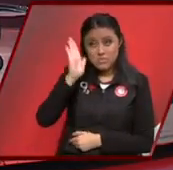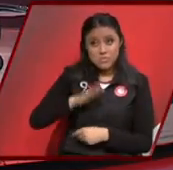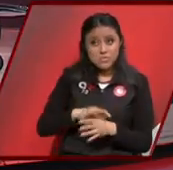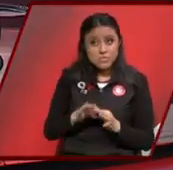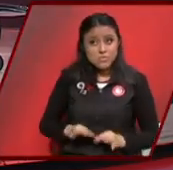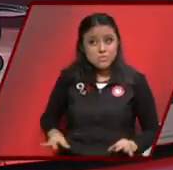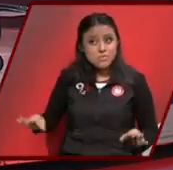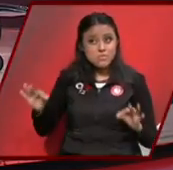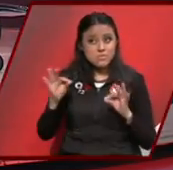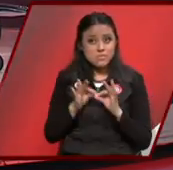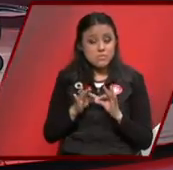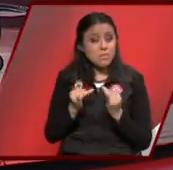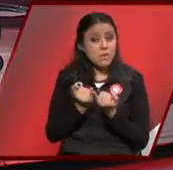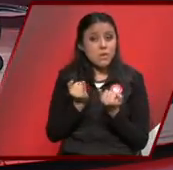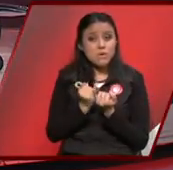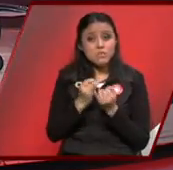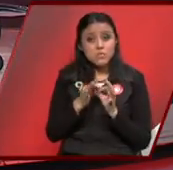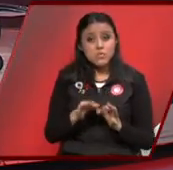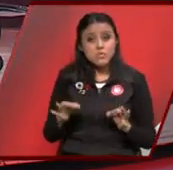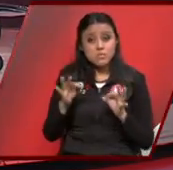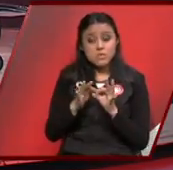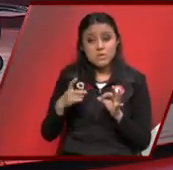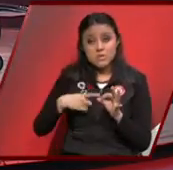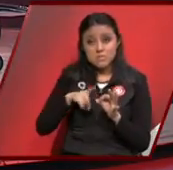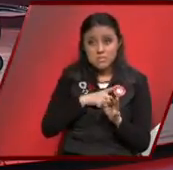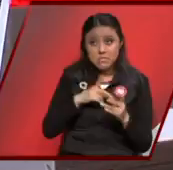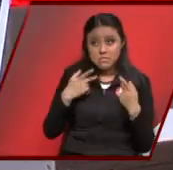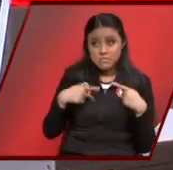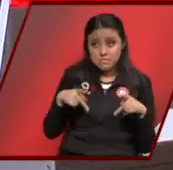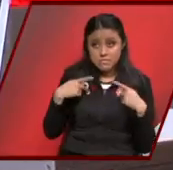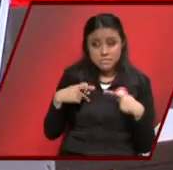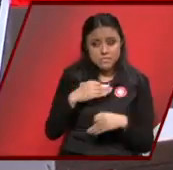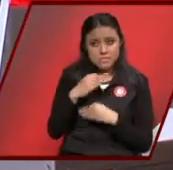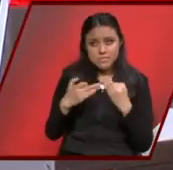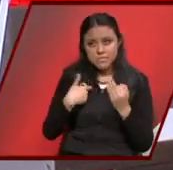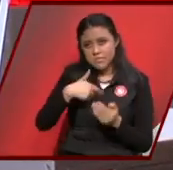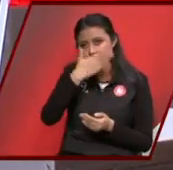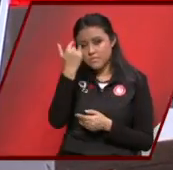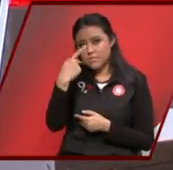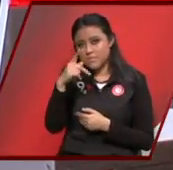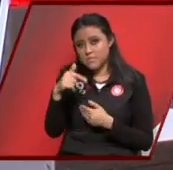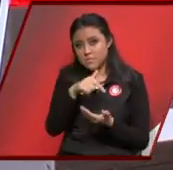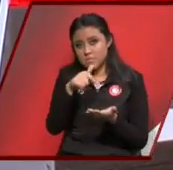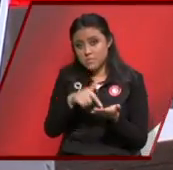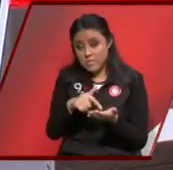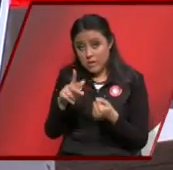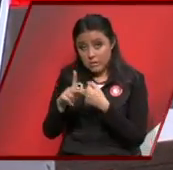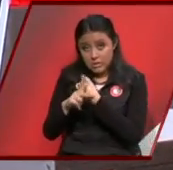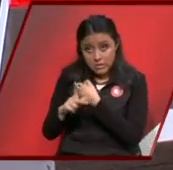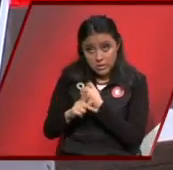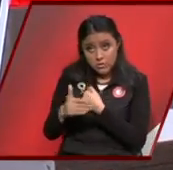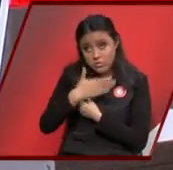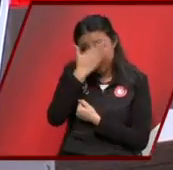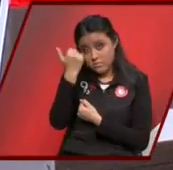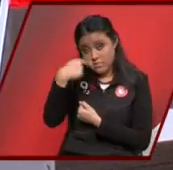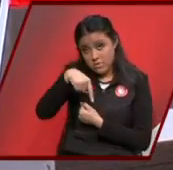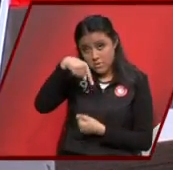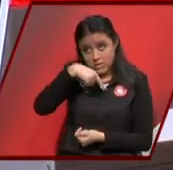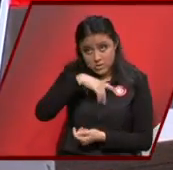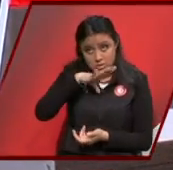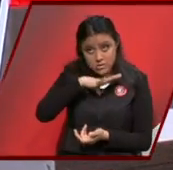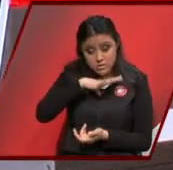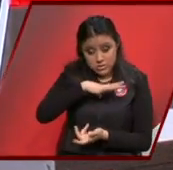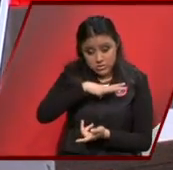marque el rumbo, pero muy importante, Jorge, que escuche a la gente. La gente, no sé si en otros lugares del país, pero en esta ciudad la gente